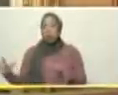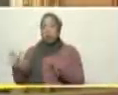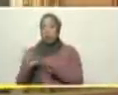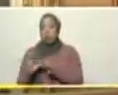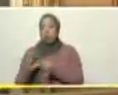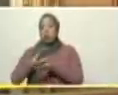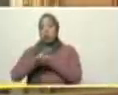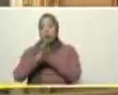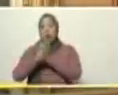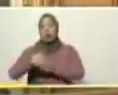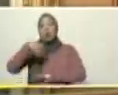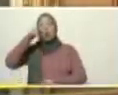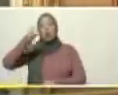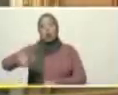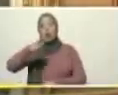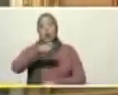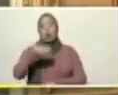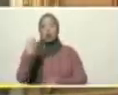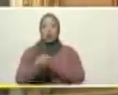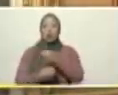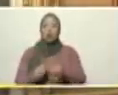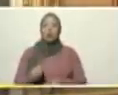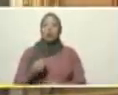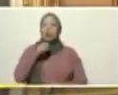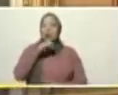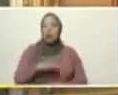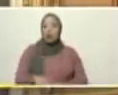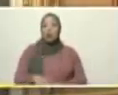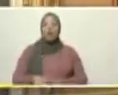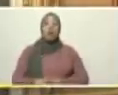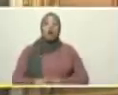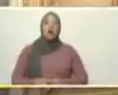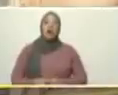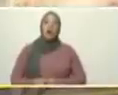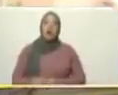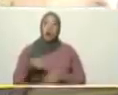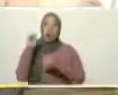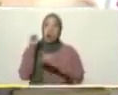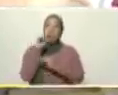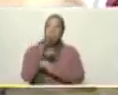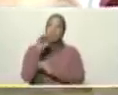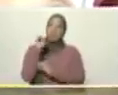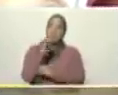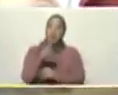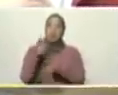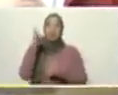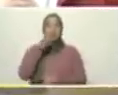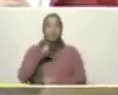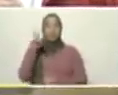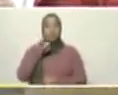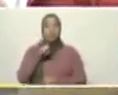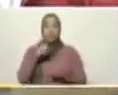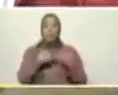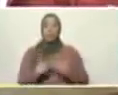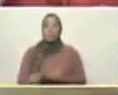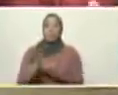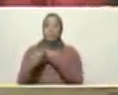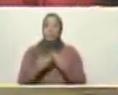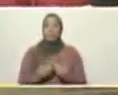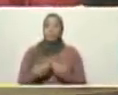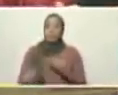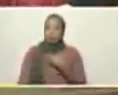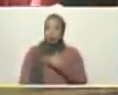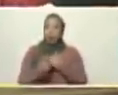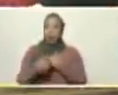romper la hegemonía del relato, la narrativa, el mensaje y la mentira de Occidente contra